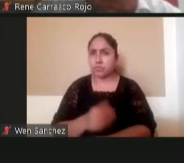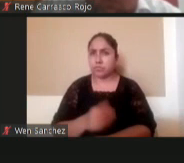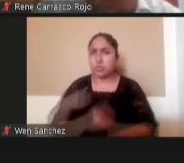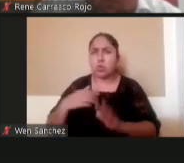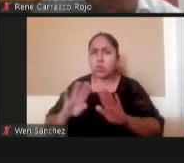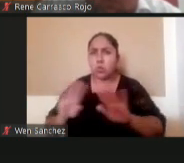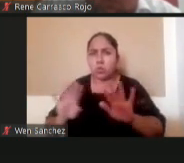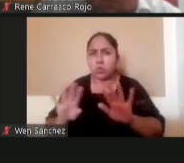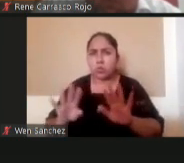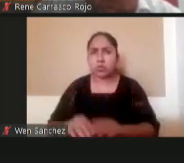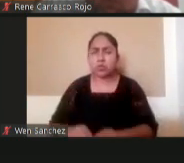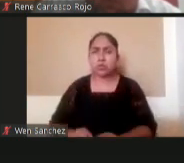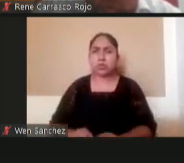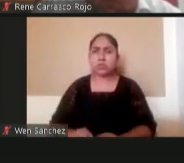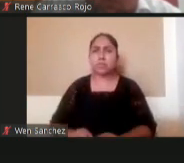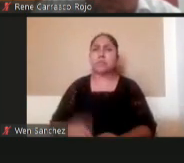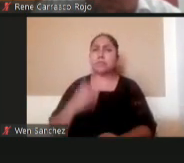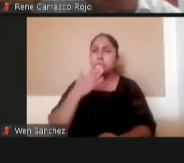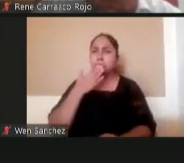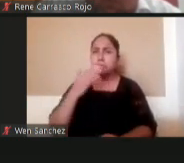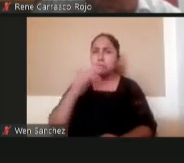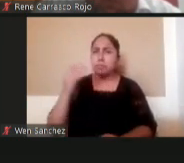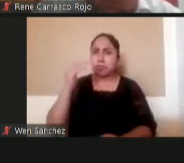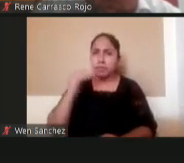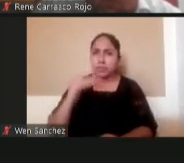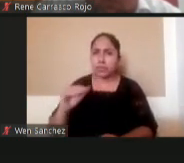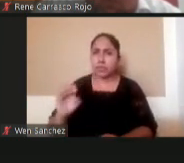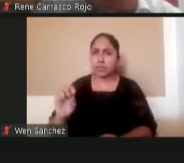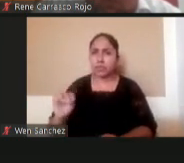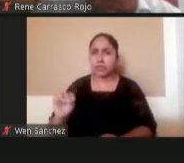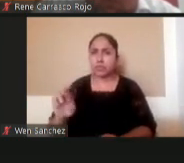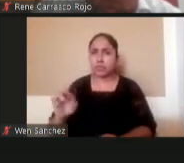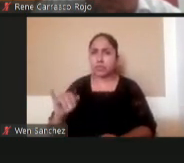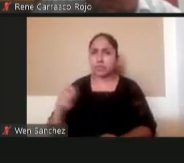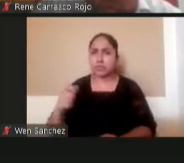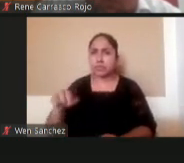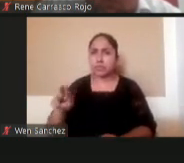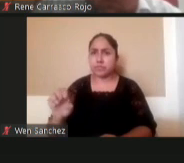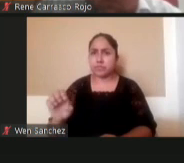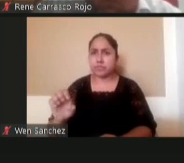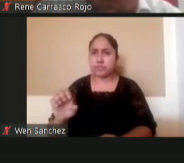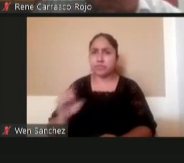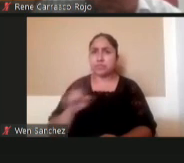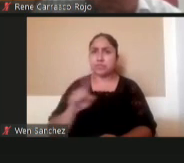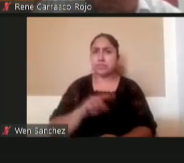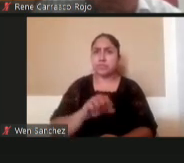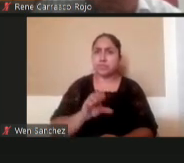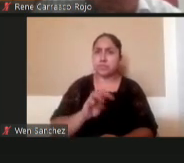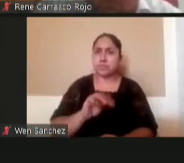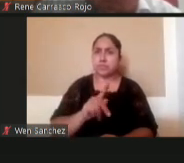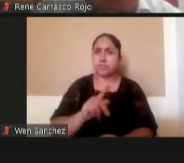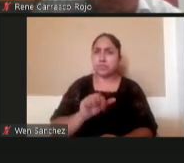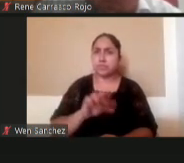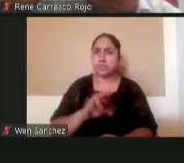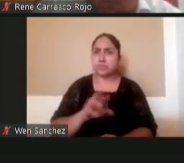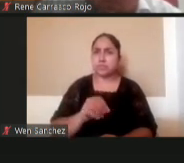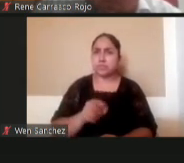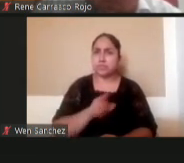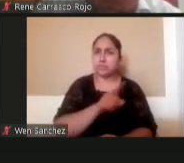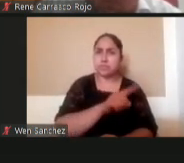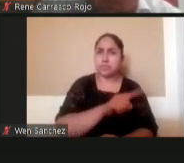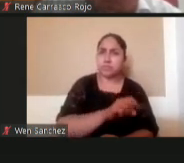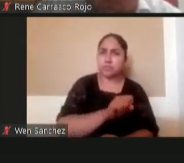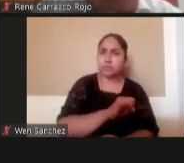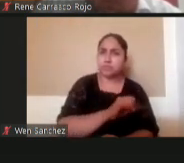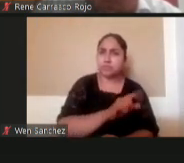Regidor Enrique Torres, luego regidor Amparo Beltrán, luego regidora Silvia Sánchez. Adelante, sí, regidor Enrique Torres, lo